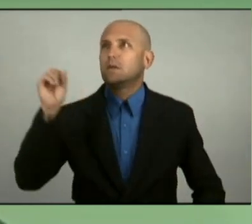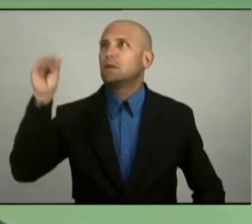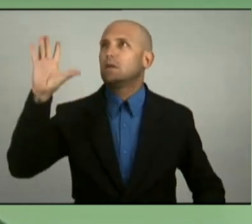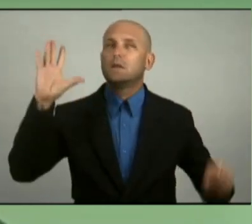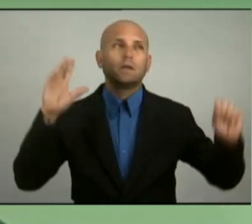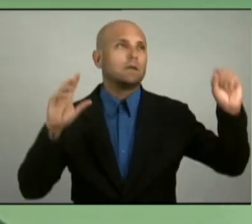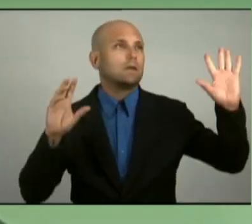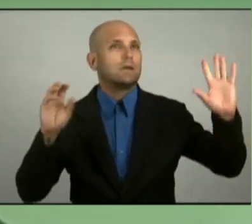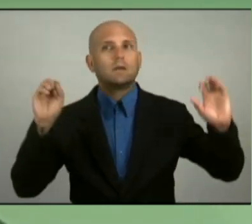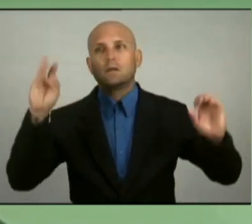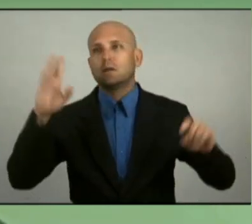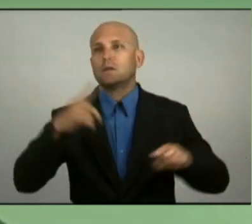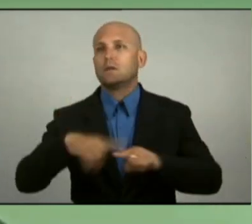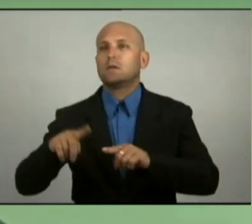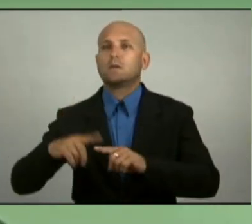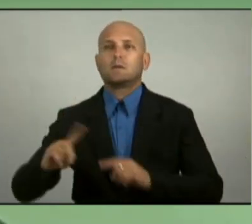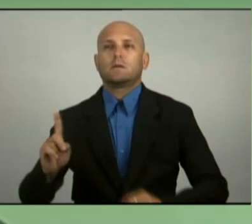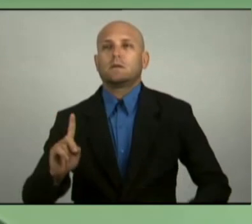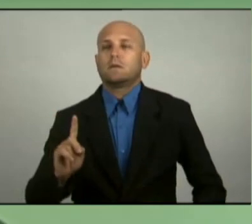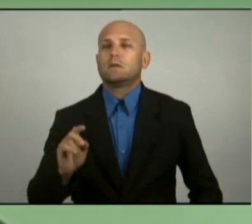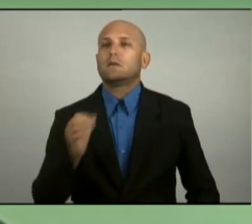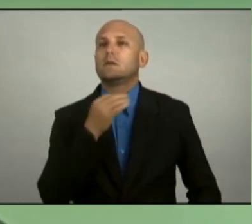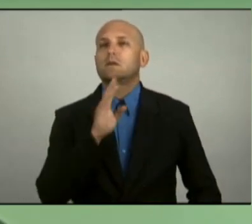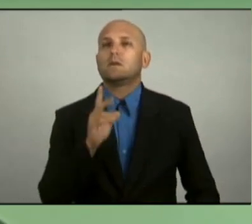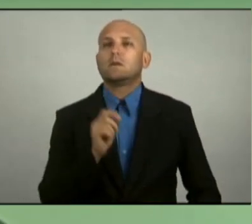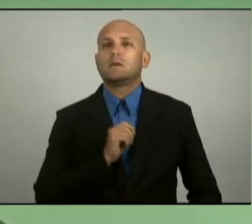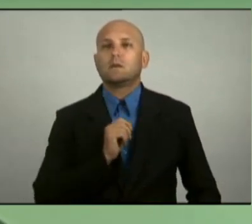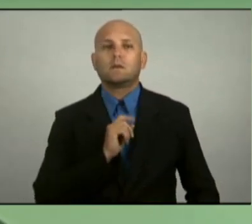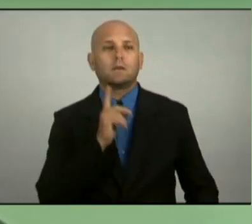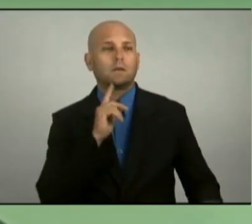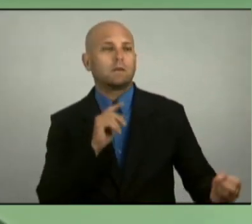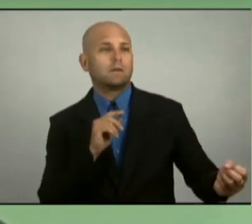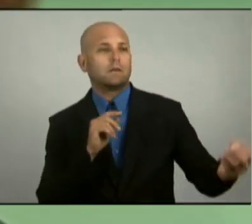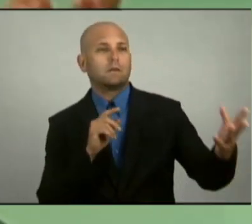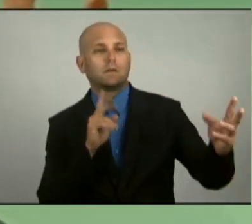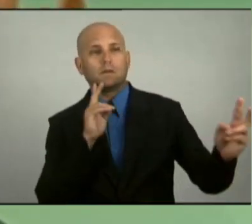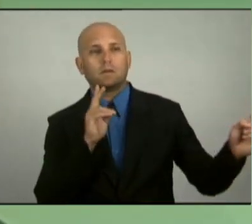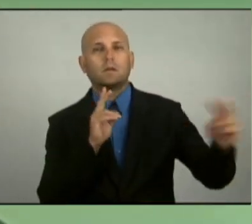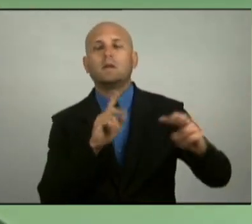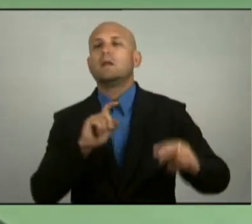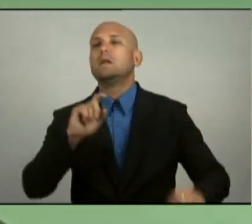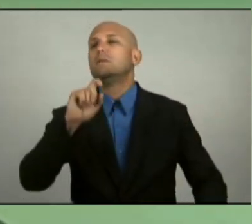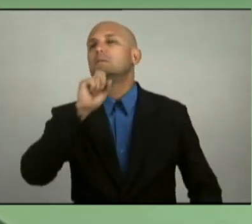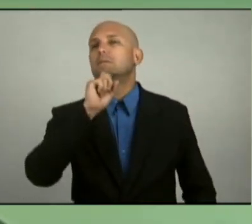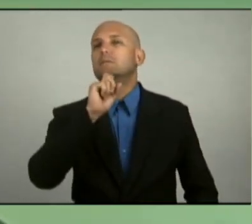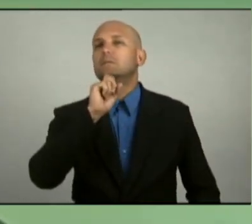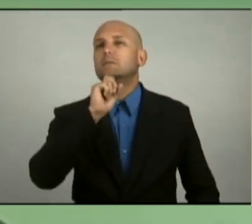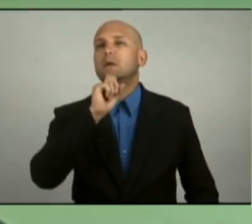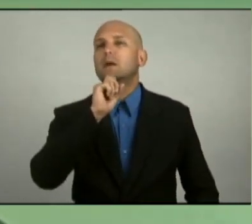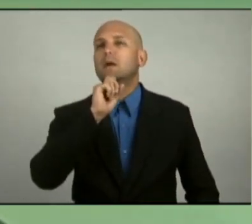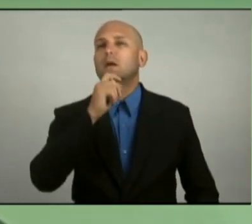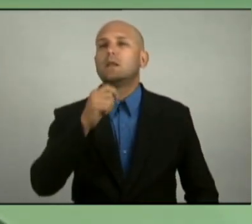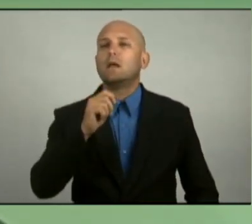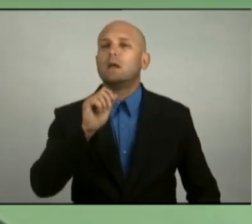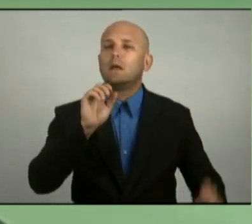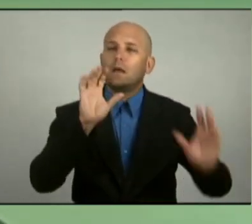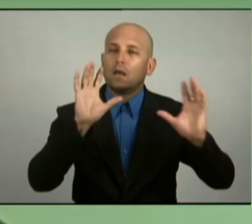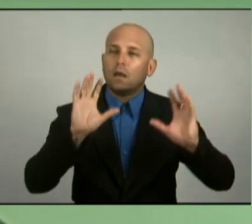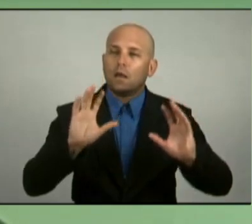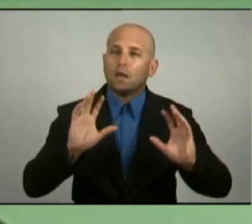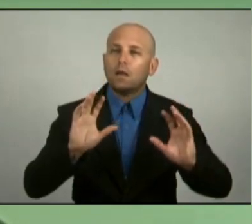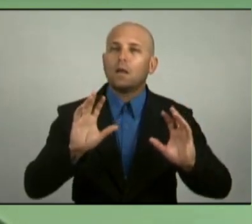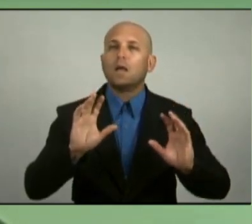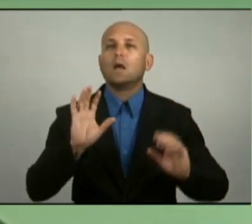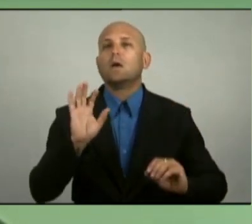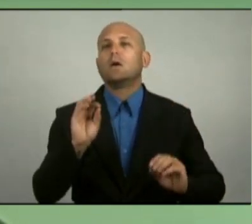encendidas y si lo vamos a hacer porque queramos iluminar una parte de la casa por ejemplo el baño puedes hacerlo con una luz tenue o